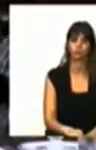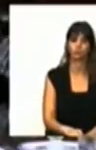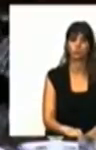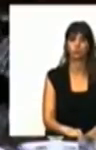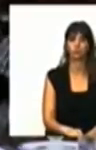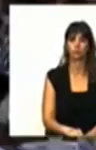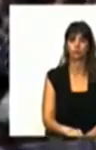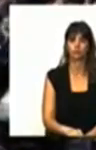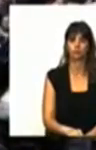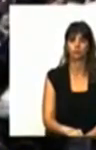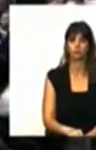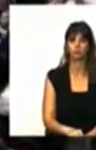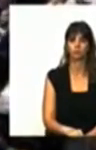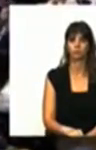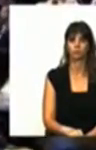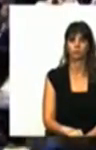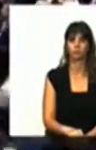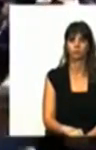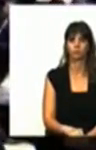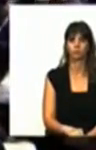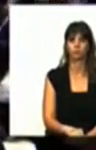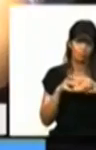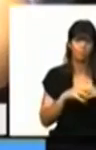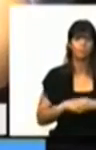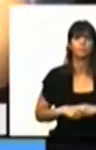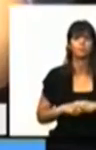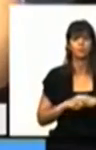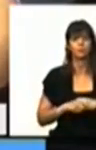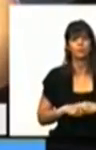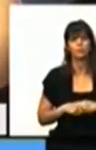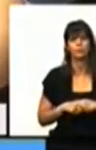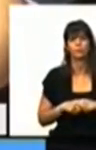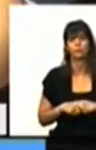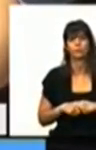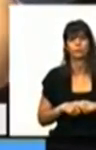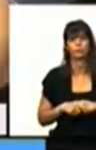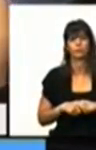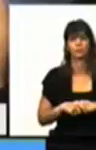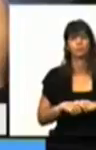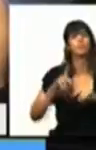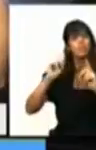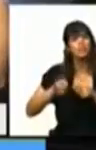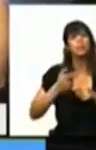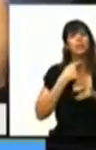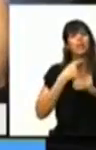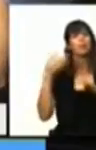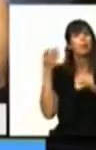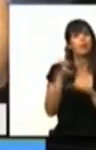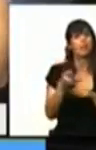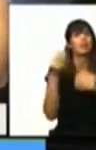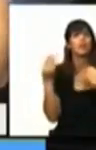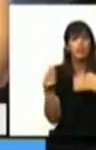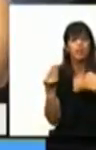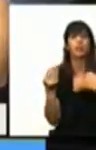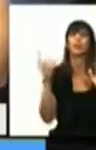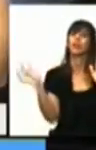argentinas es que se autorice el cultivo libre con fines médicos para tratar a pacientes con patologías como la esclerosis múltiple o el cáncer.